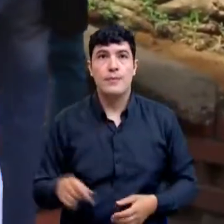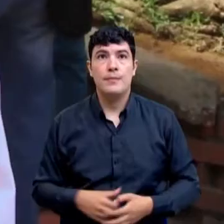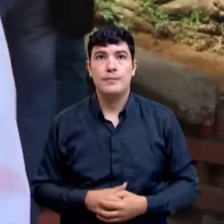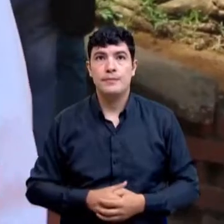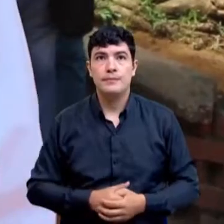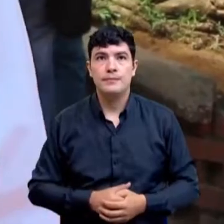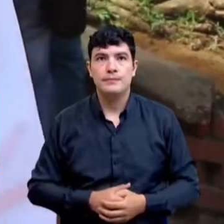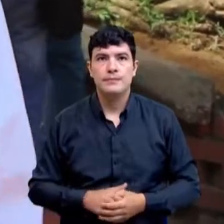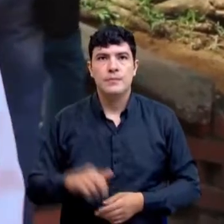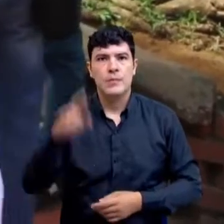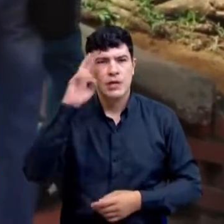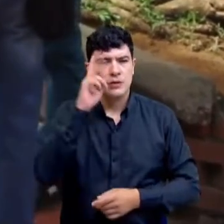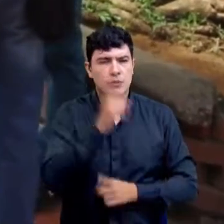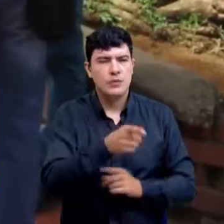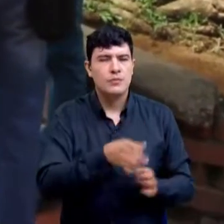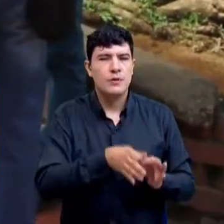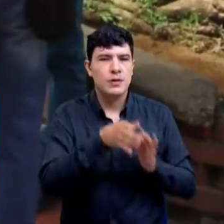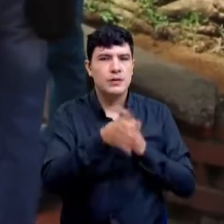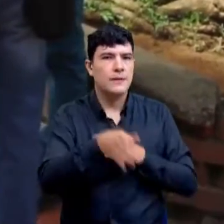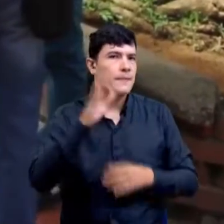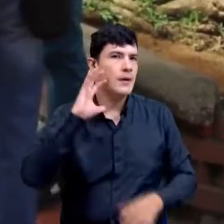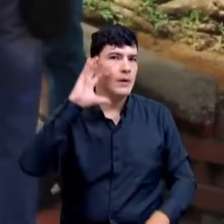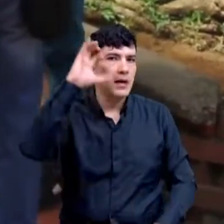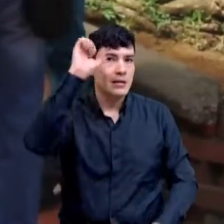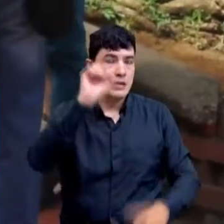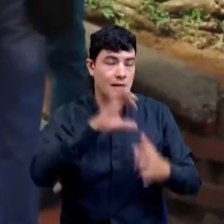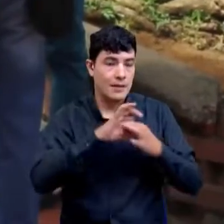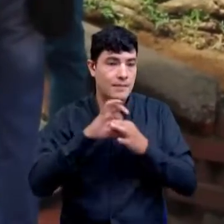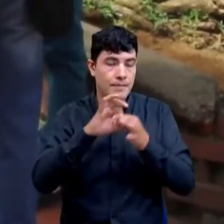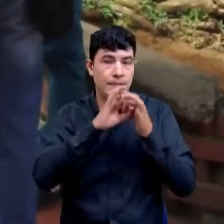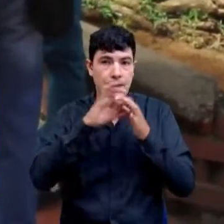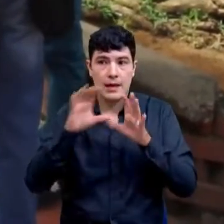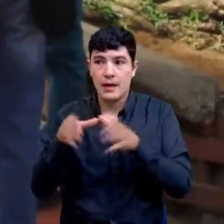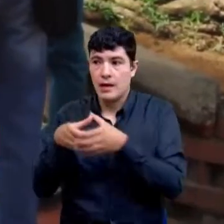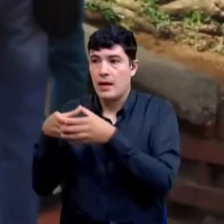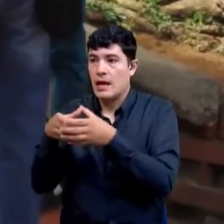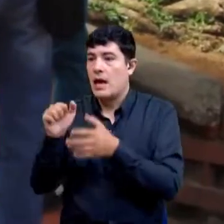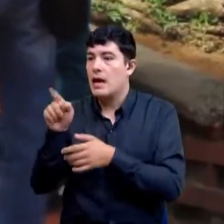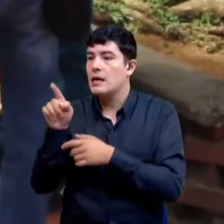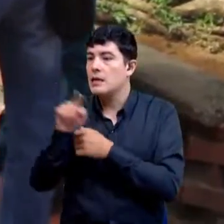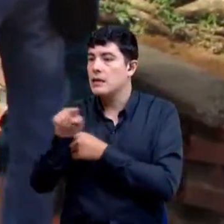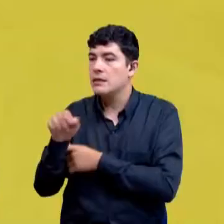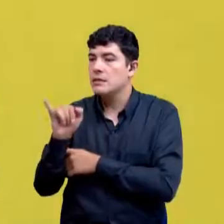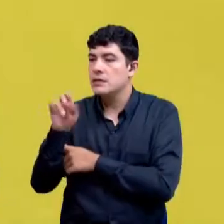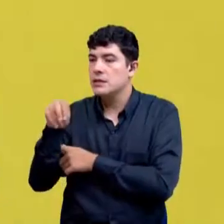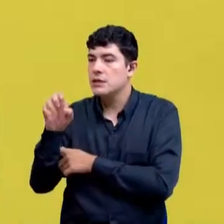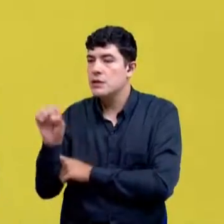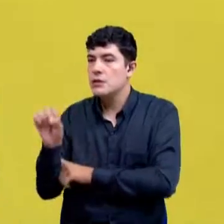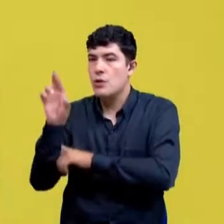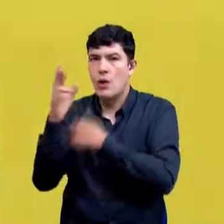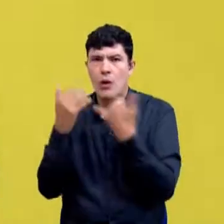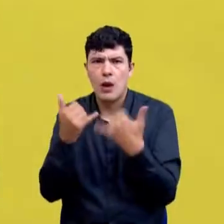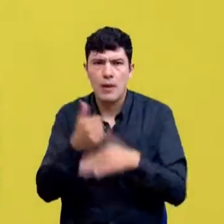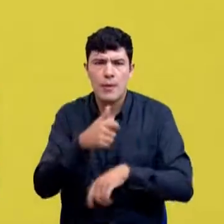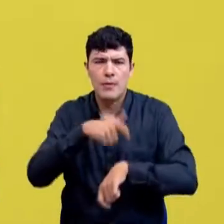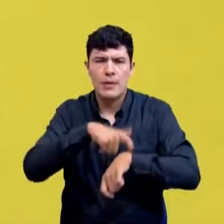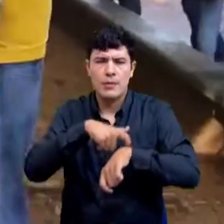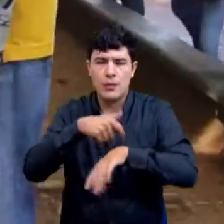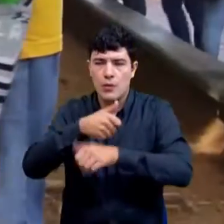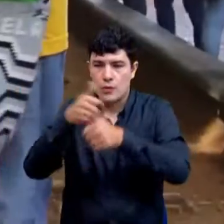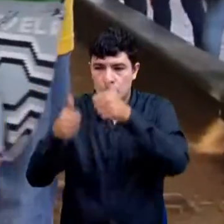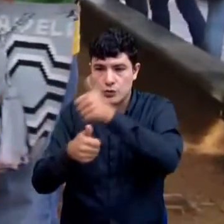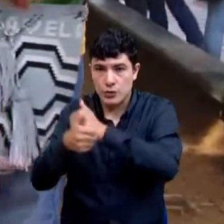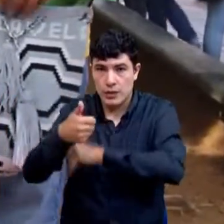Ocaña cuenta con el apoyo de la subdirectiva de Asinor. En estos momentos en la subdirectiva se